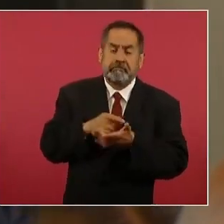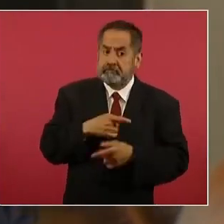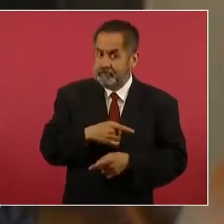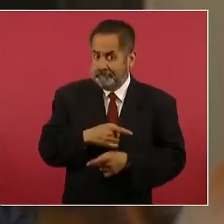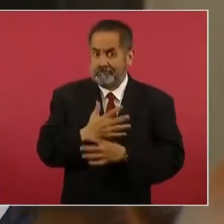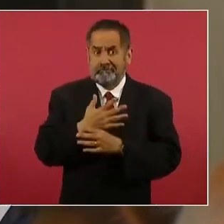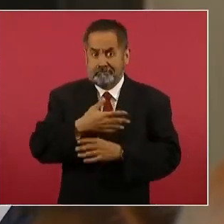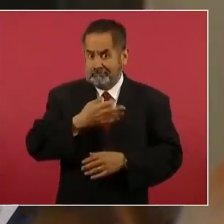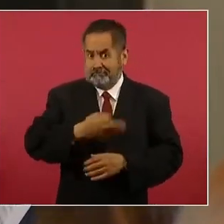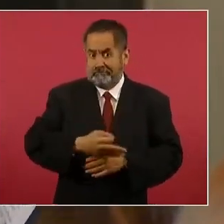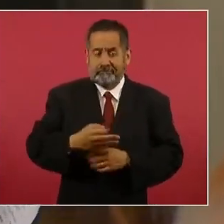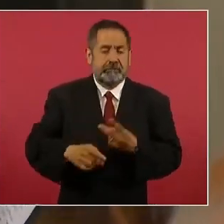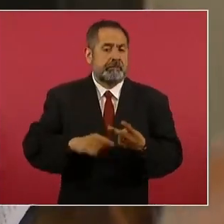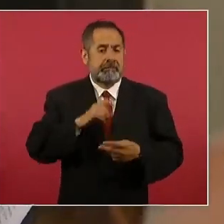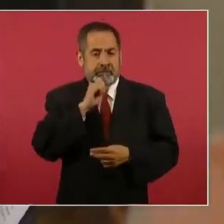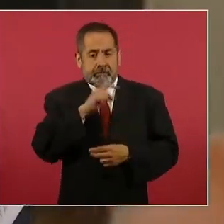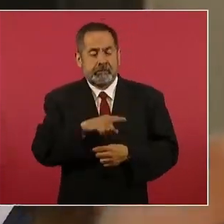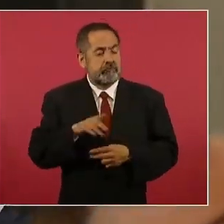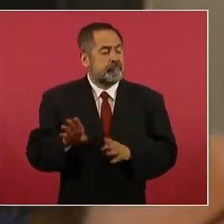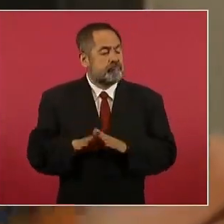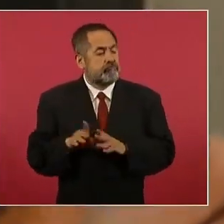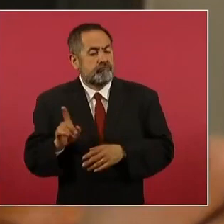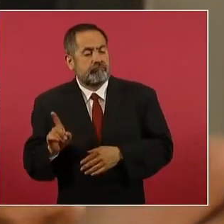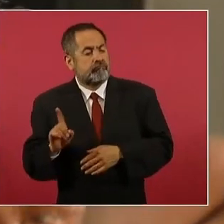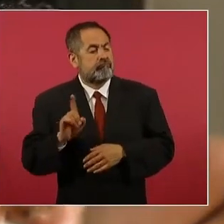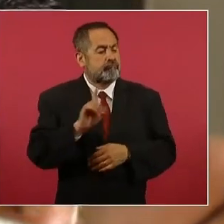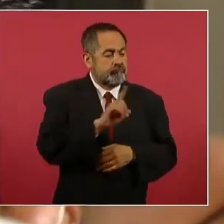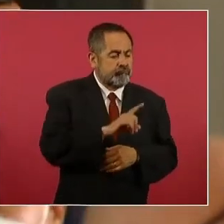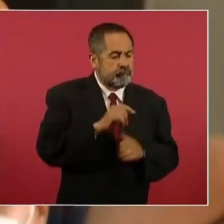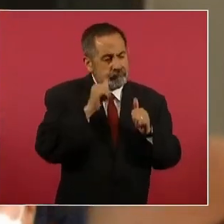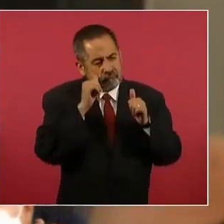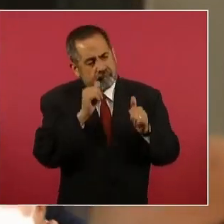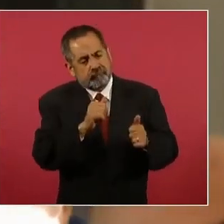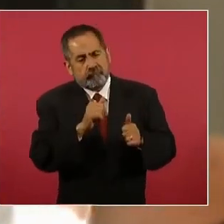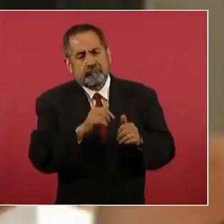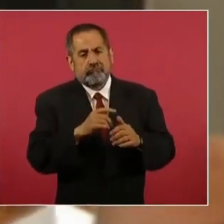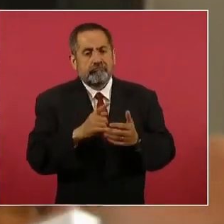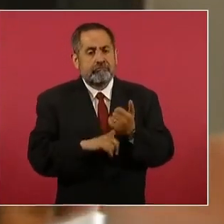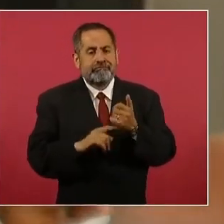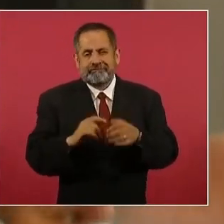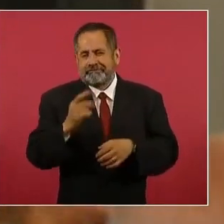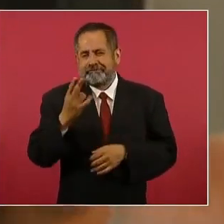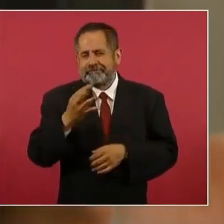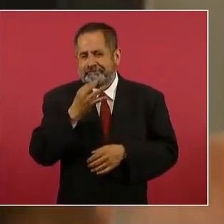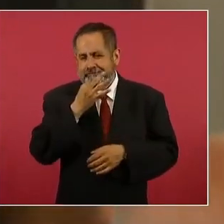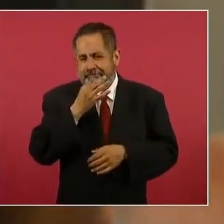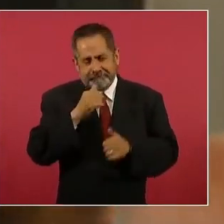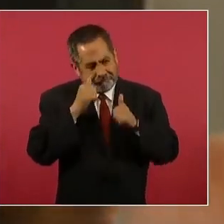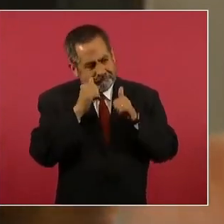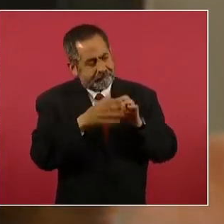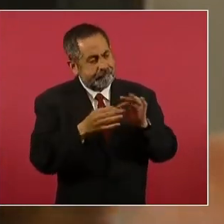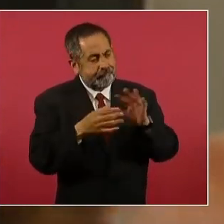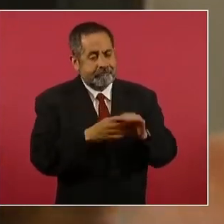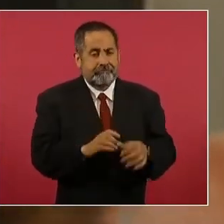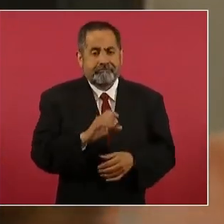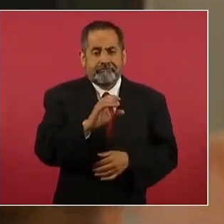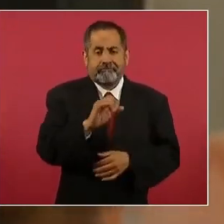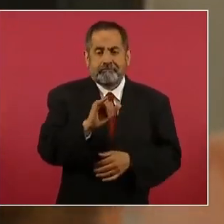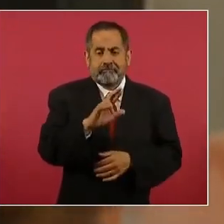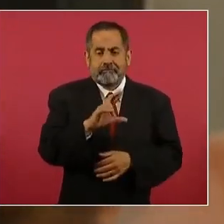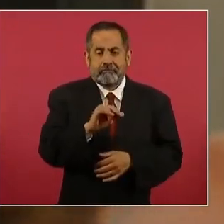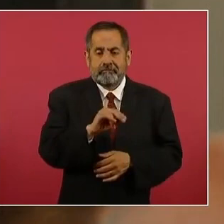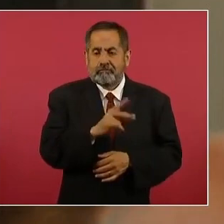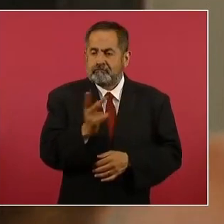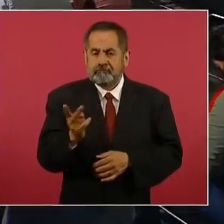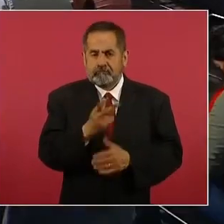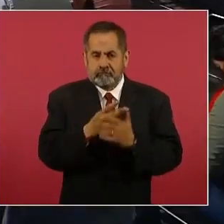buen trato dado durante toda la entrevista de 25 minutos por Ciro y su equipo de trabajo.